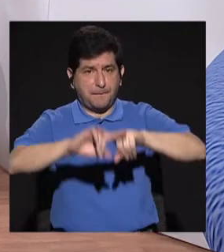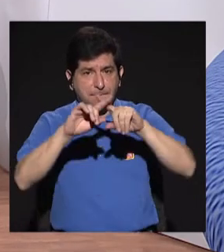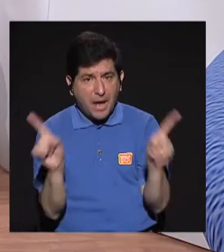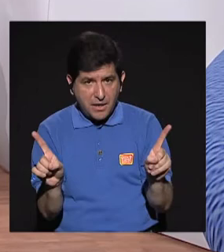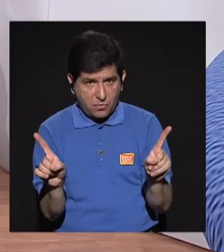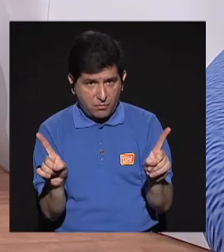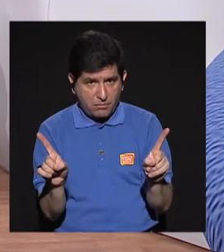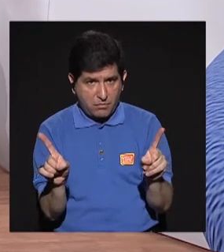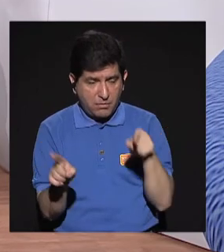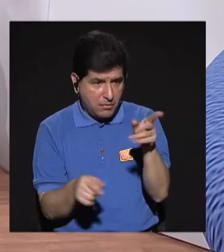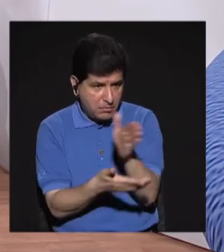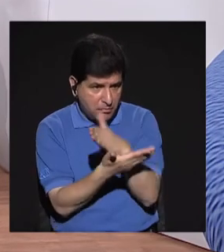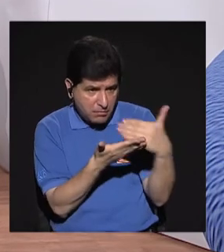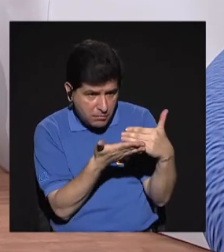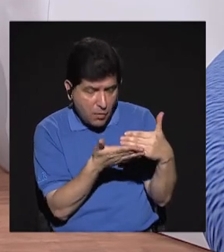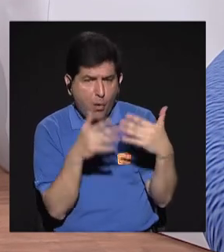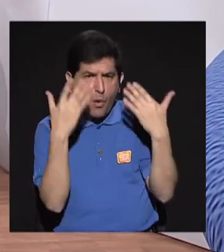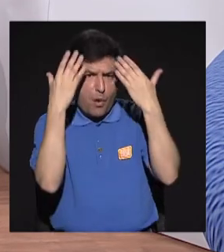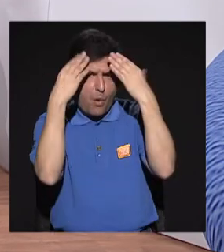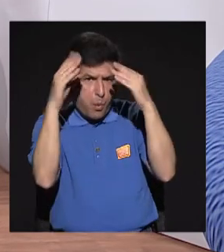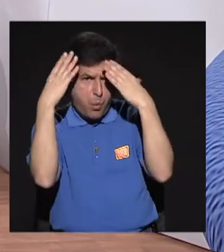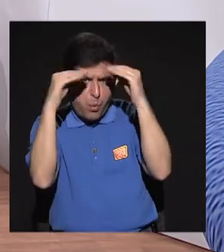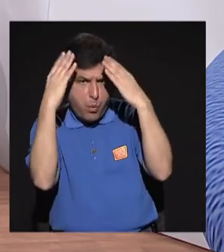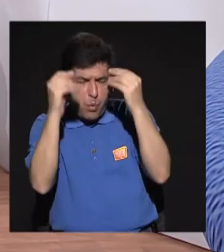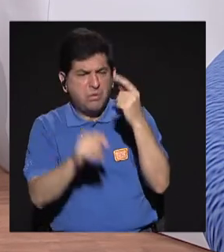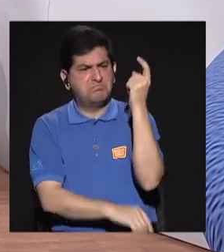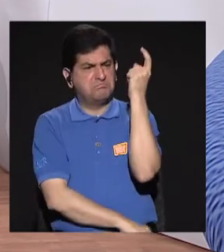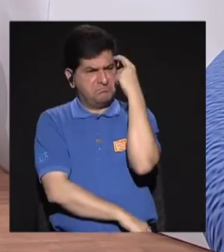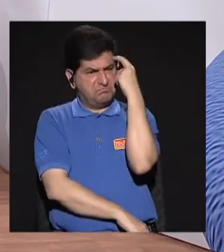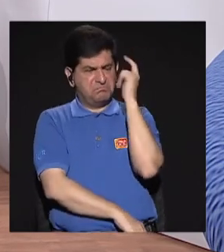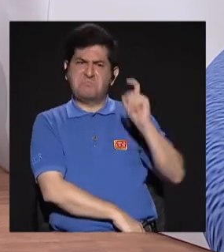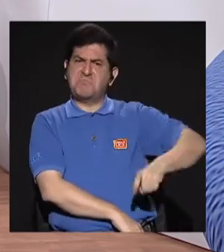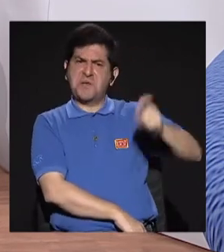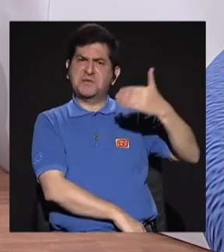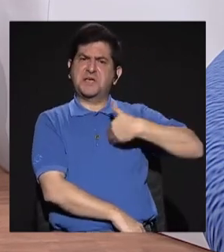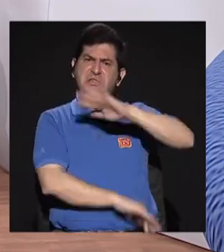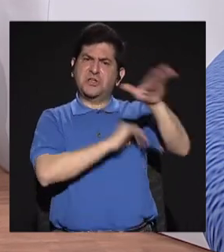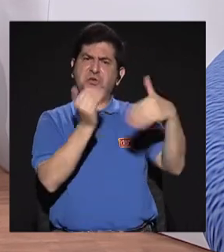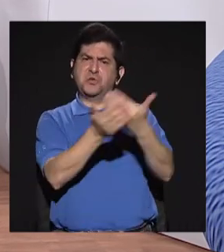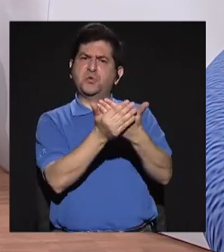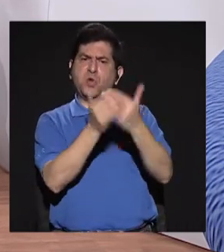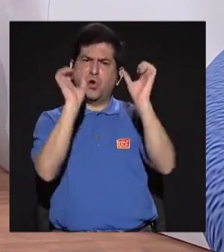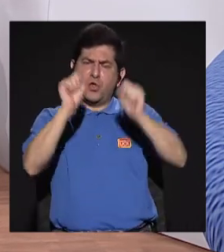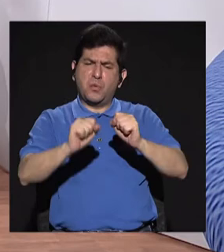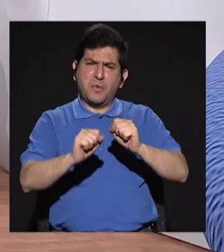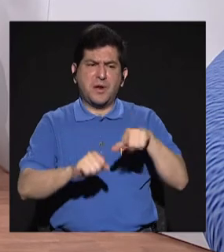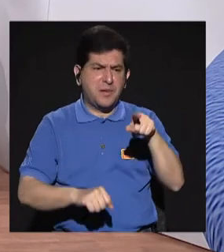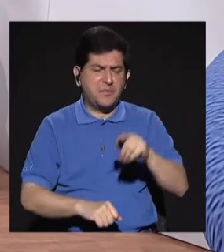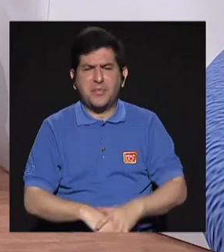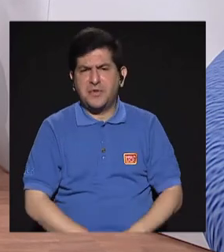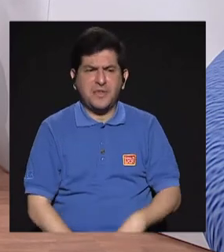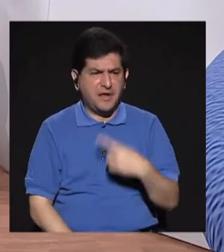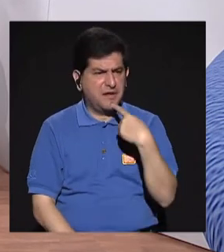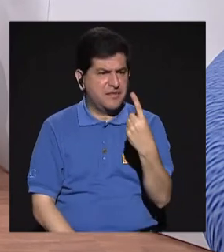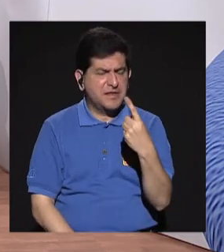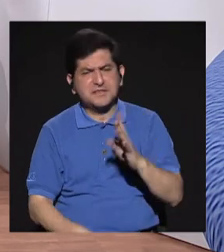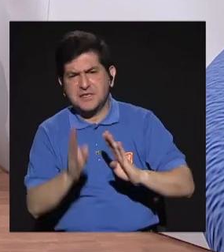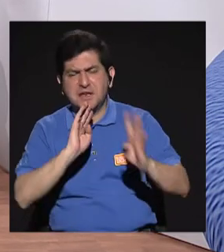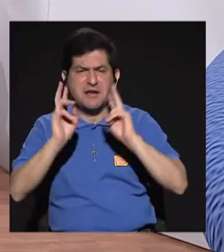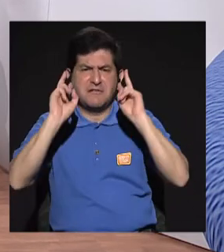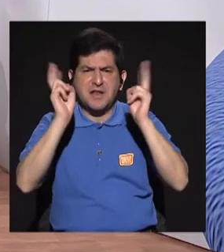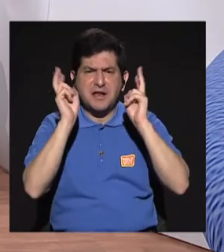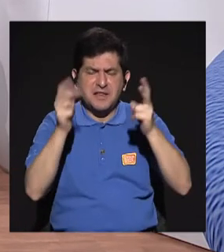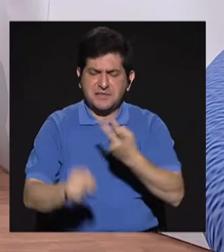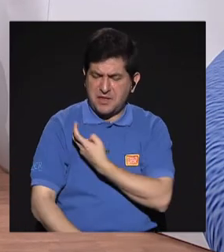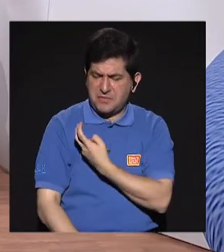y estos son momentos también nos dan mucha información a veces pensamos que necesitamos tener todo para poder hablar del